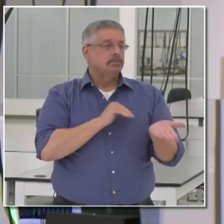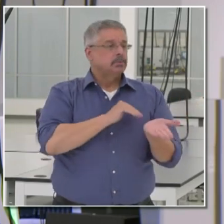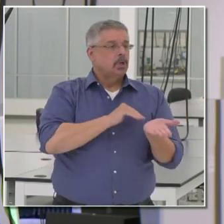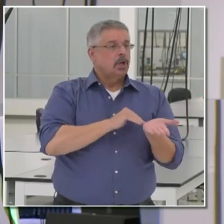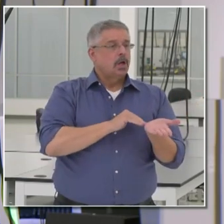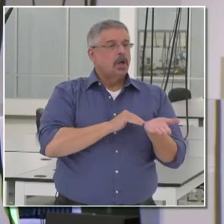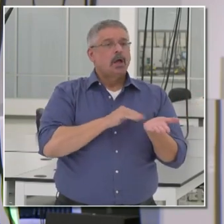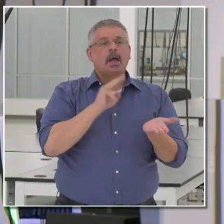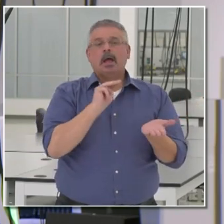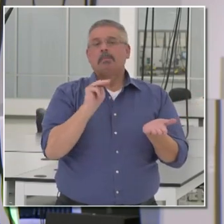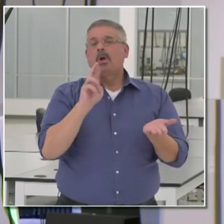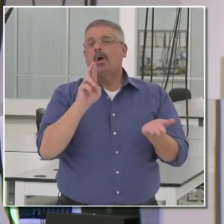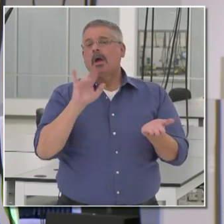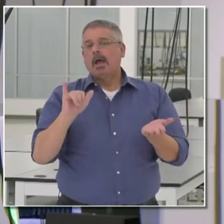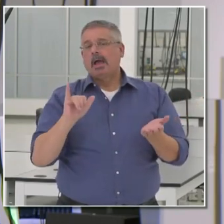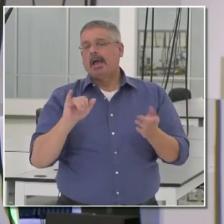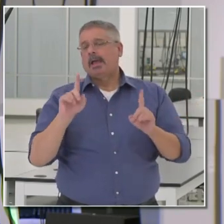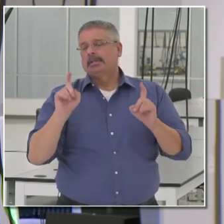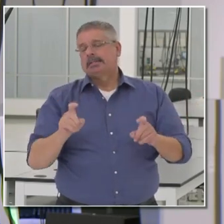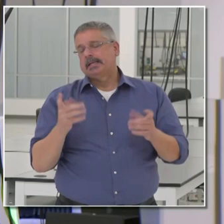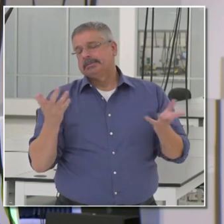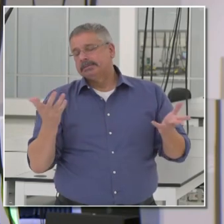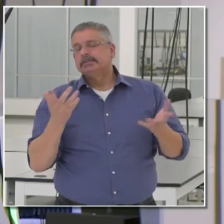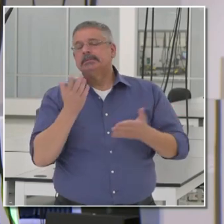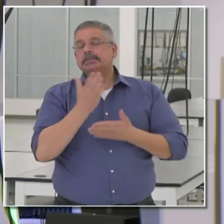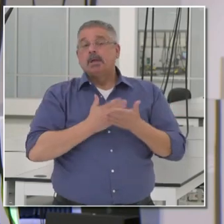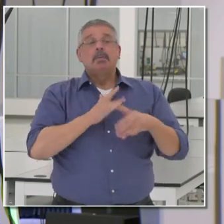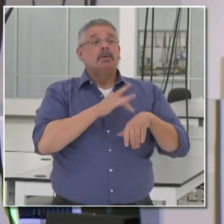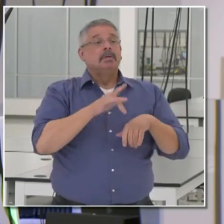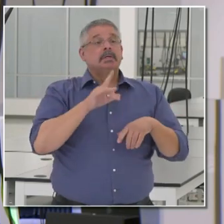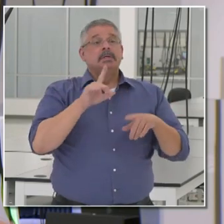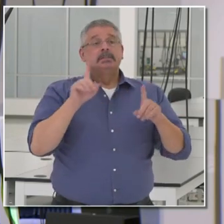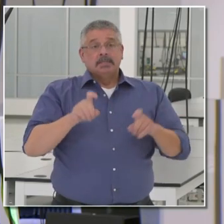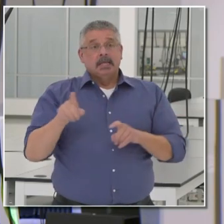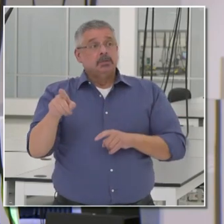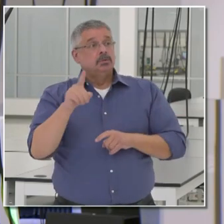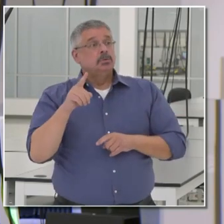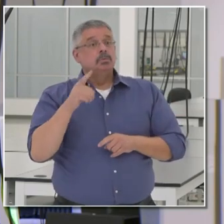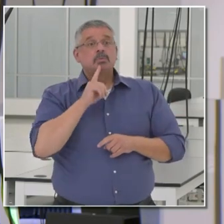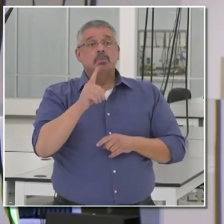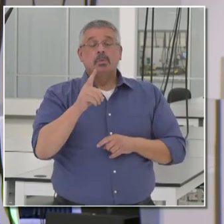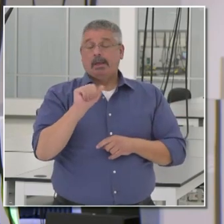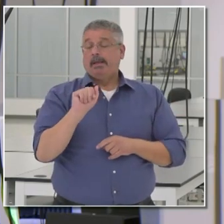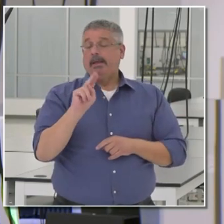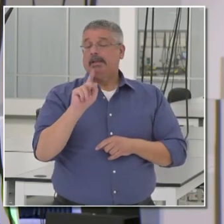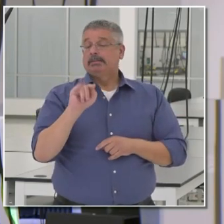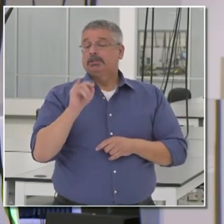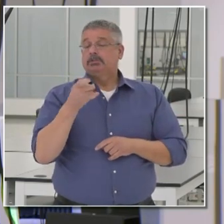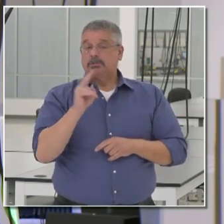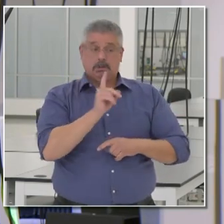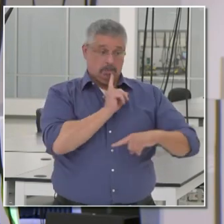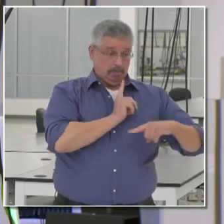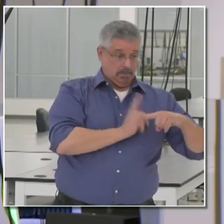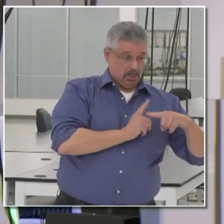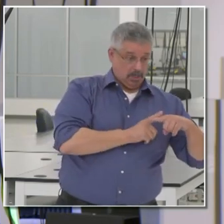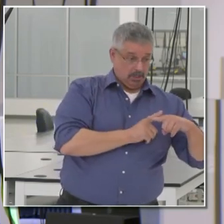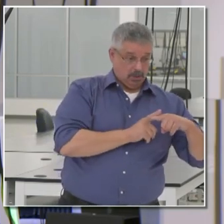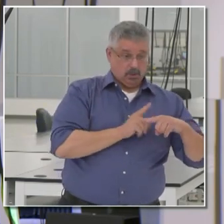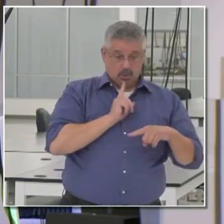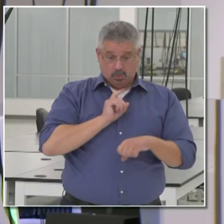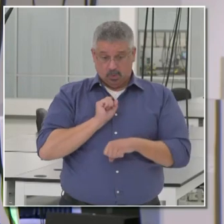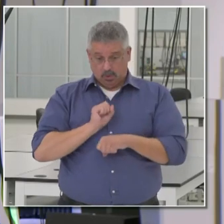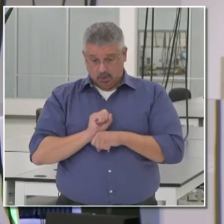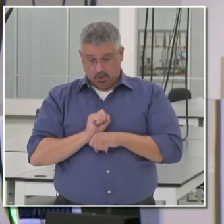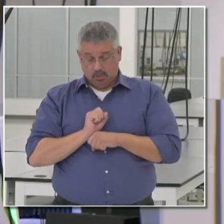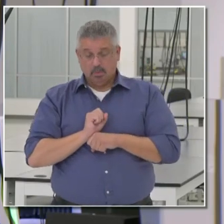que algunos doctores dicen que es como un emery que está disponible uno llega con la prueba de antígeno si